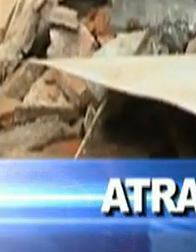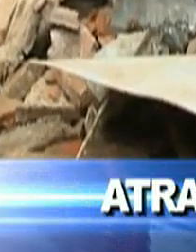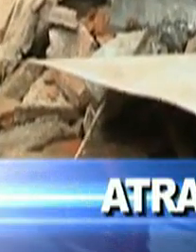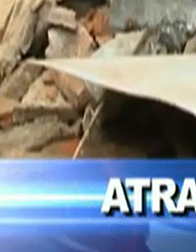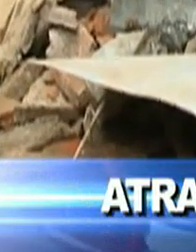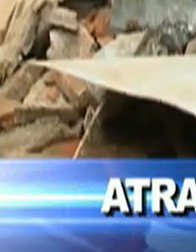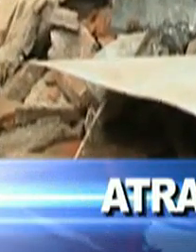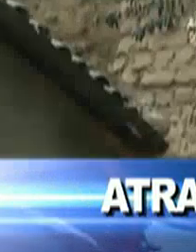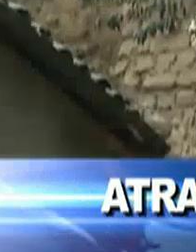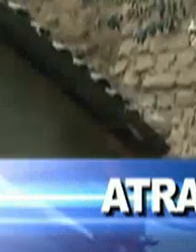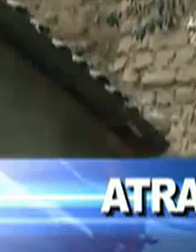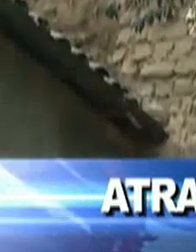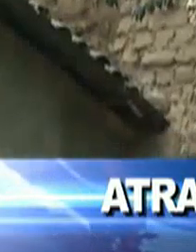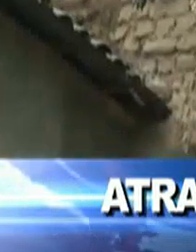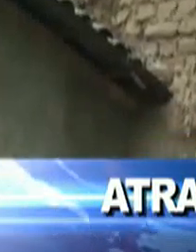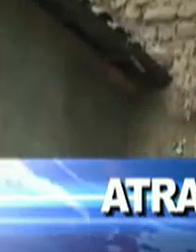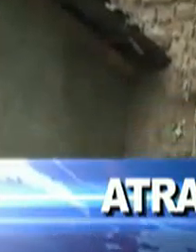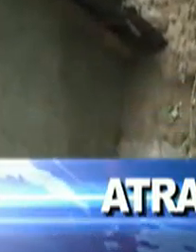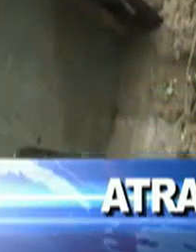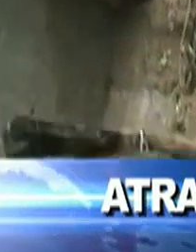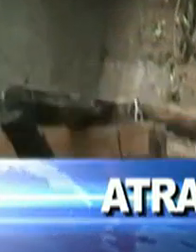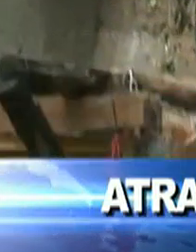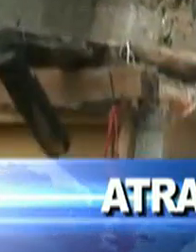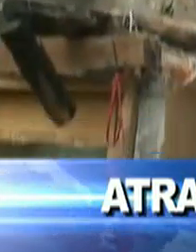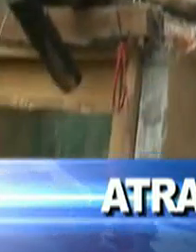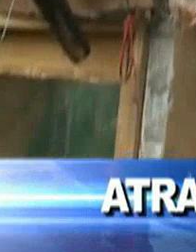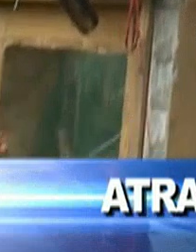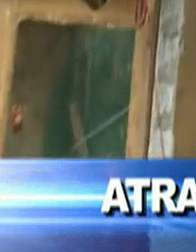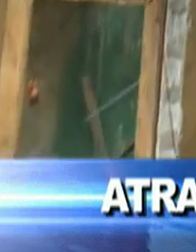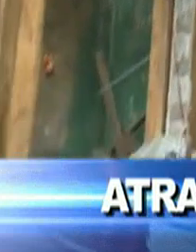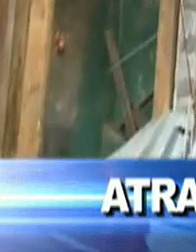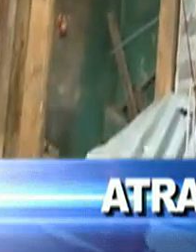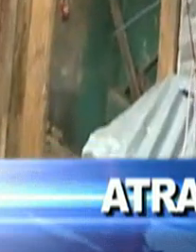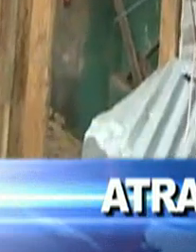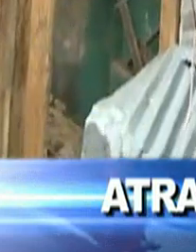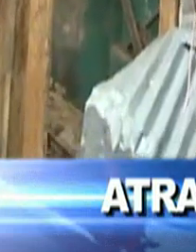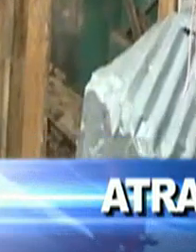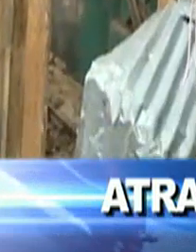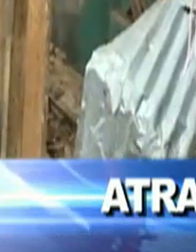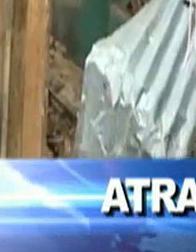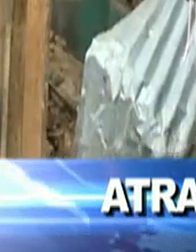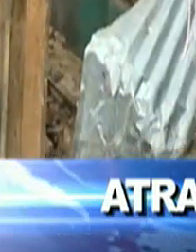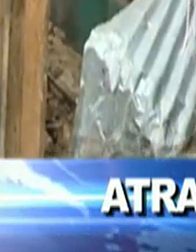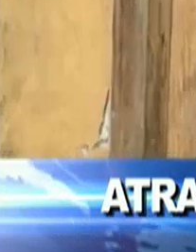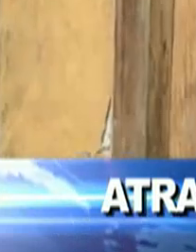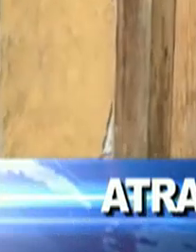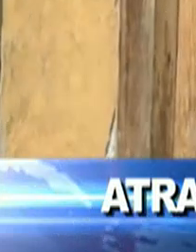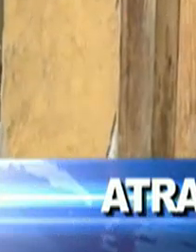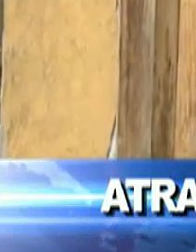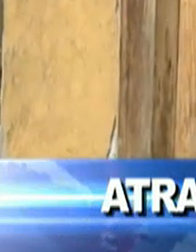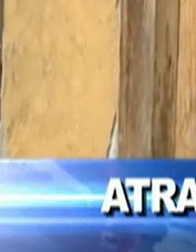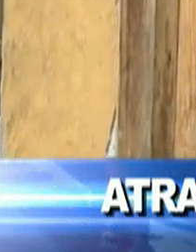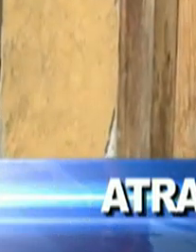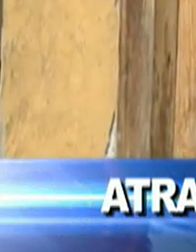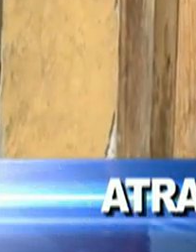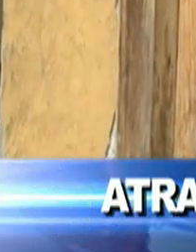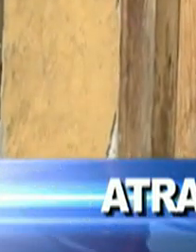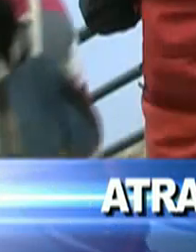Enseguida, pared de casa patrimonial colapsó, dejó a una familia atrapada bajo